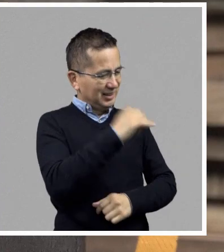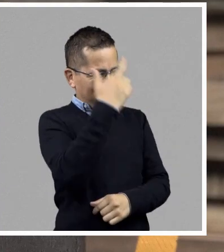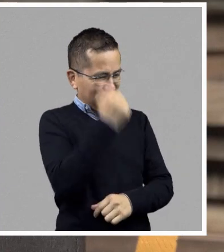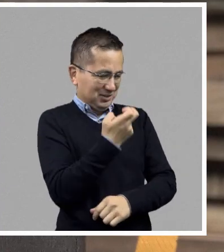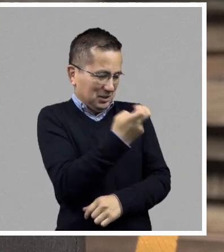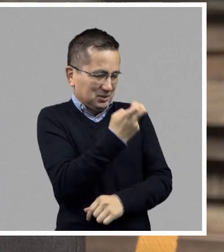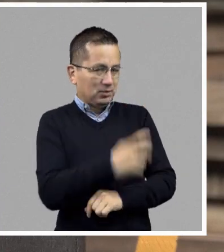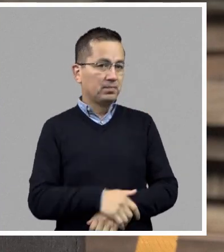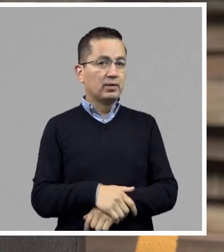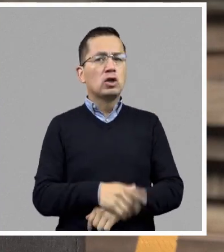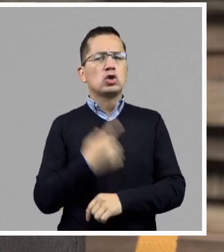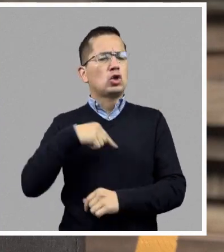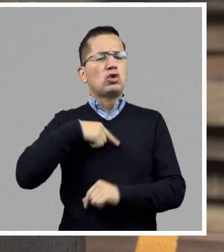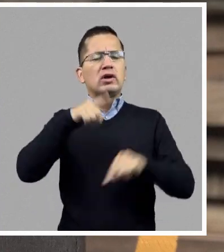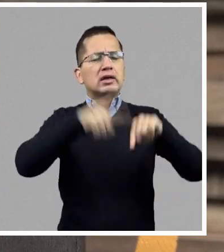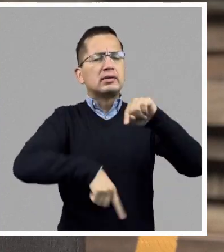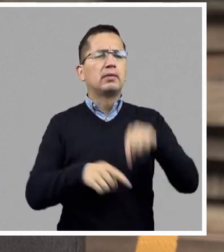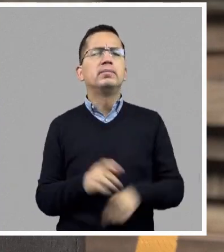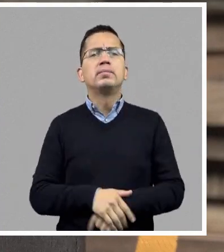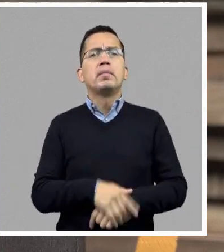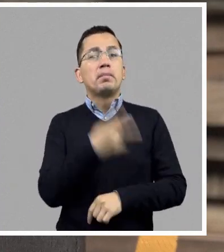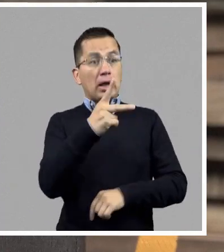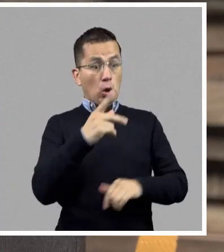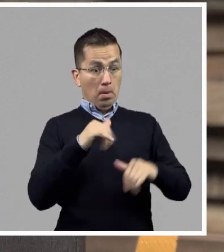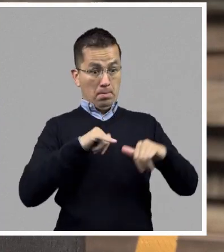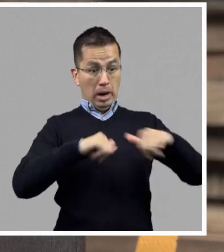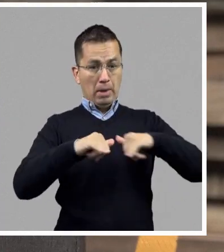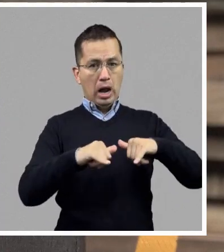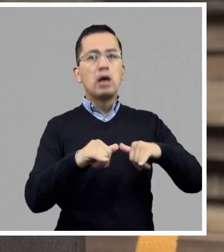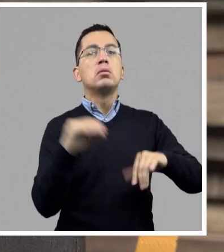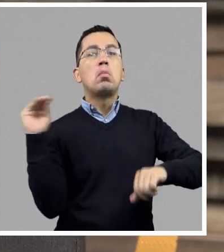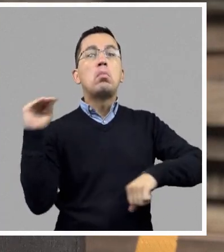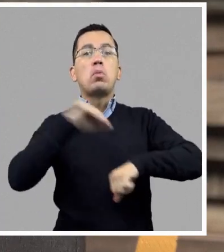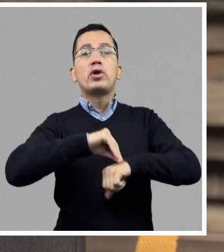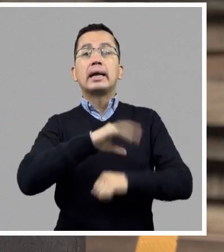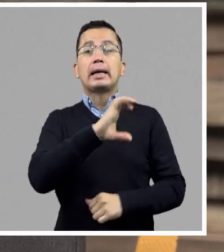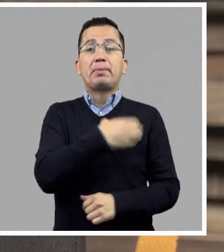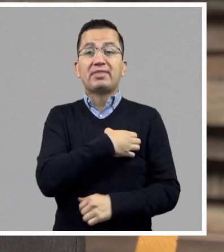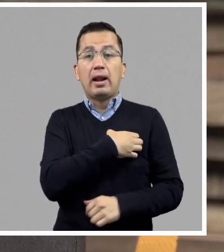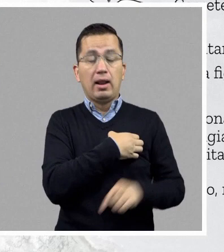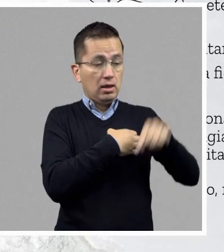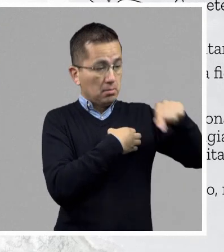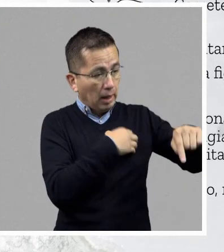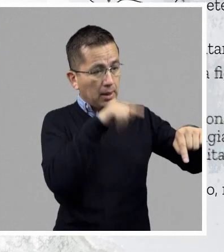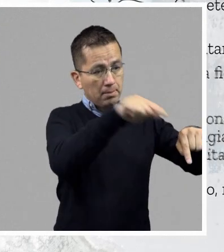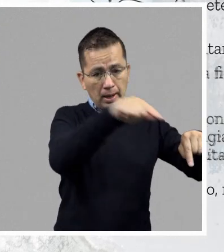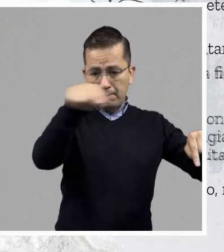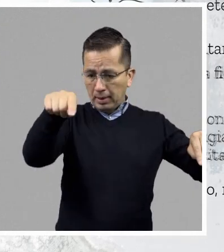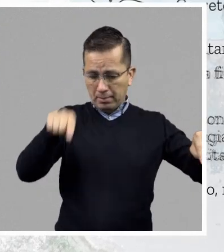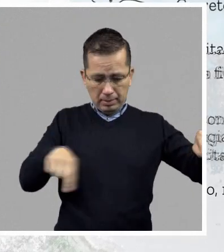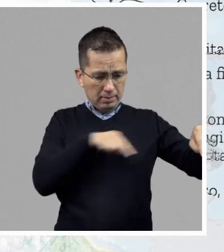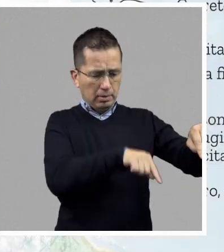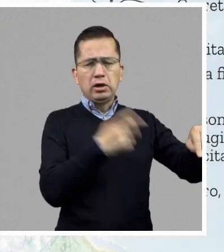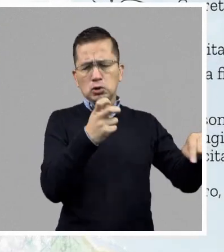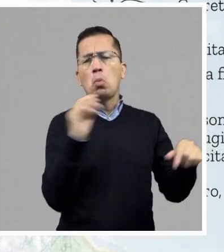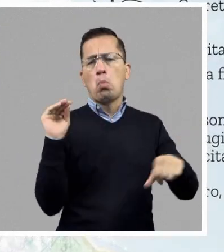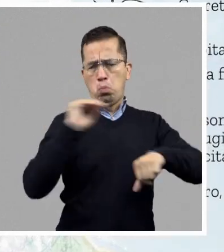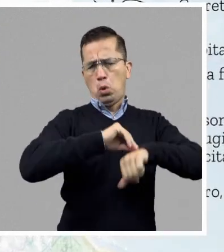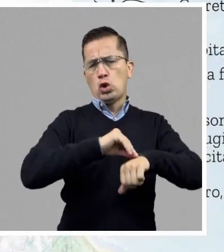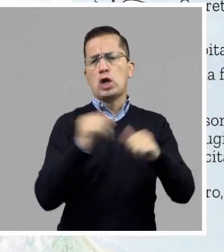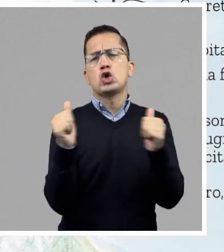poquito Porque si ves el mapa Aparecen las capitales de estos estados en una letra un poquito más grande